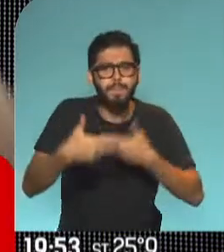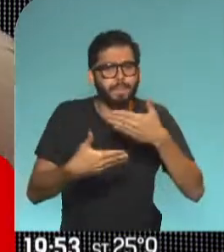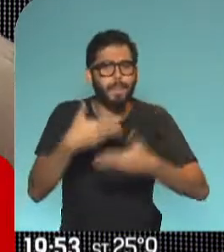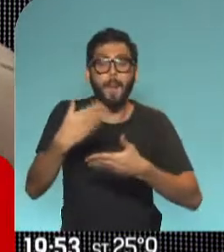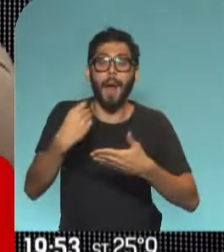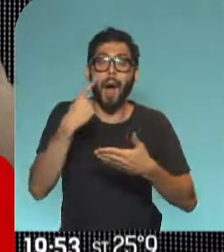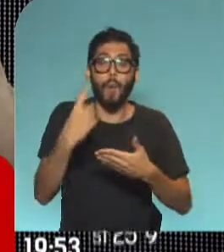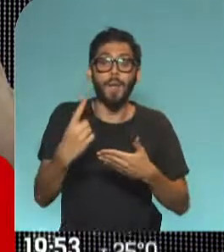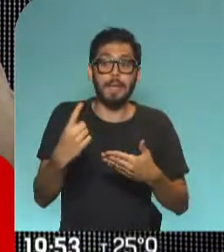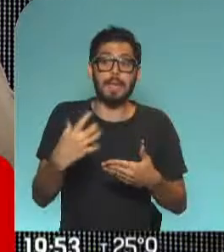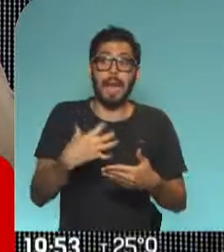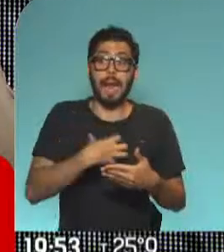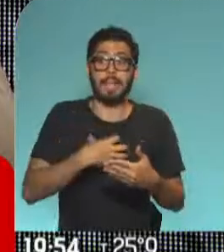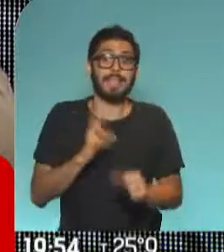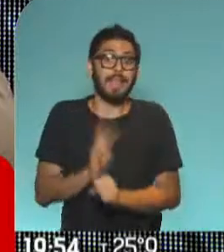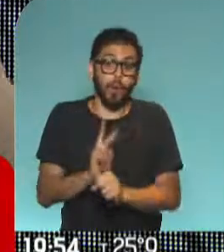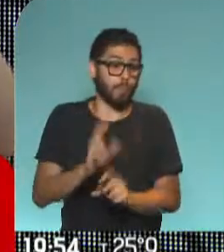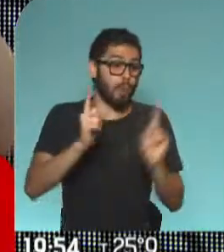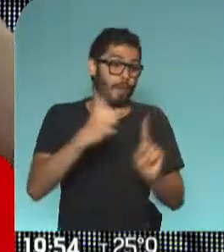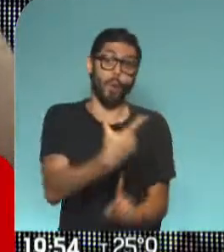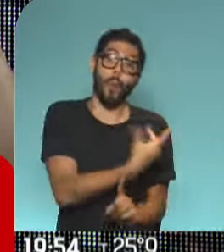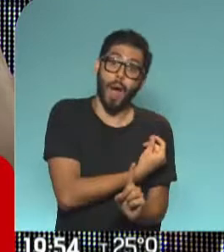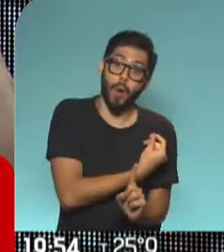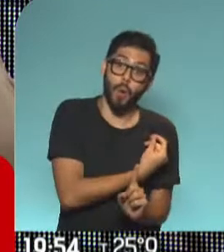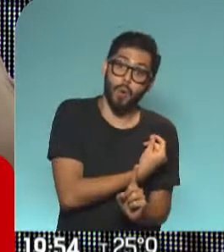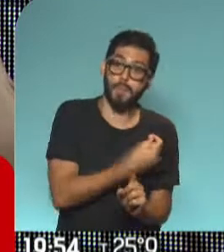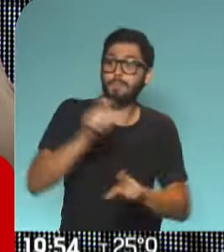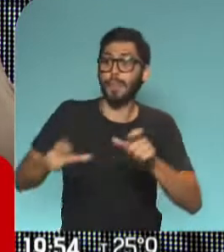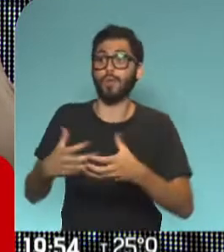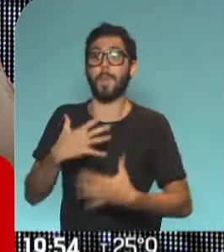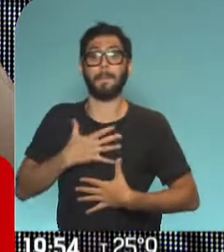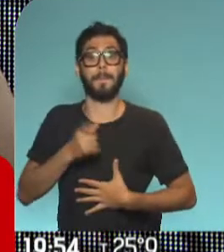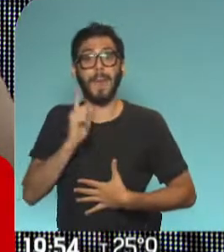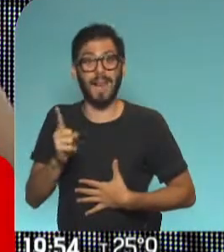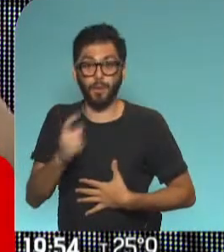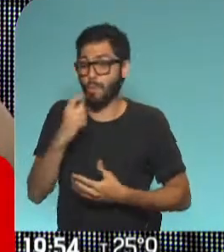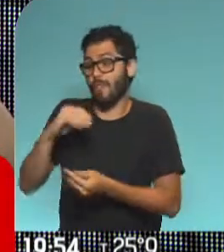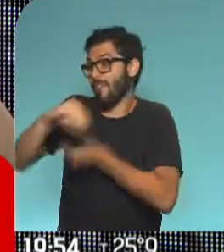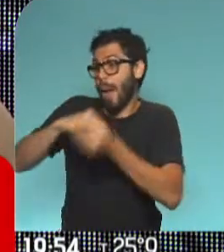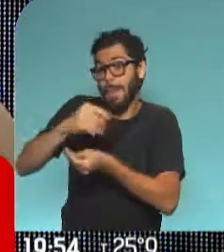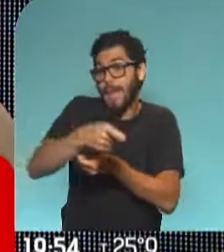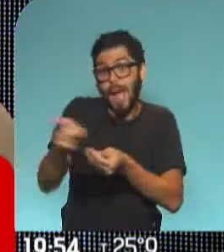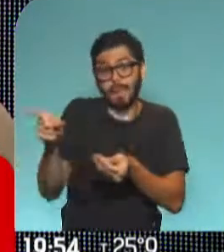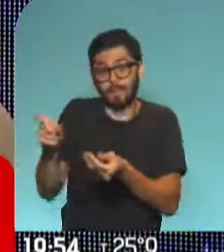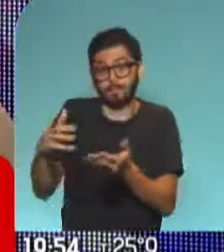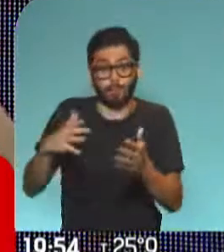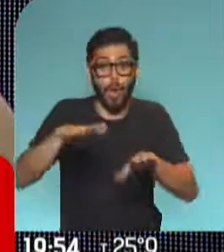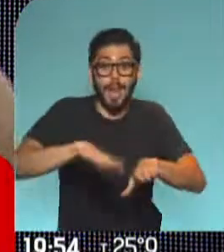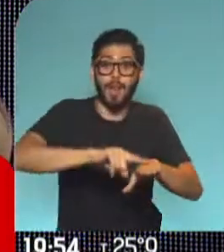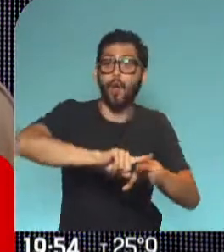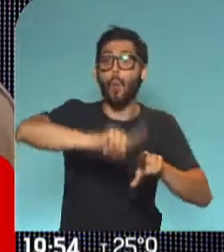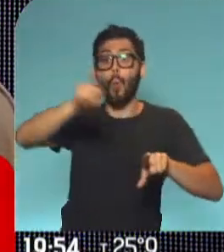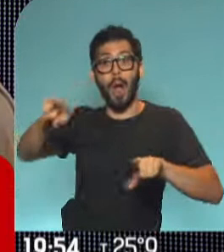seguras posible, vacunando a los docentes, tratando de vacunar los grupos de riesgo de las familias donde regresan los chicos a sus